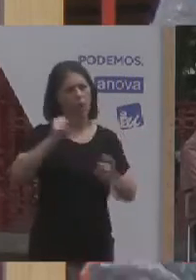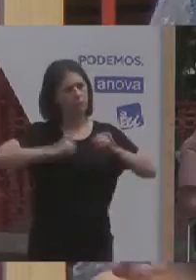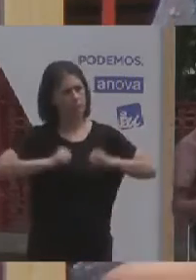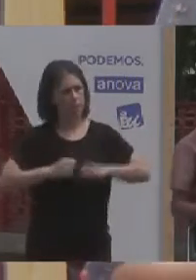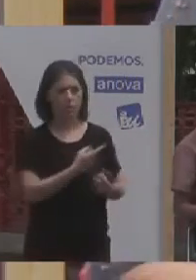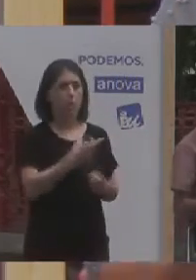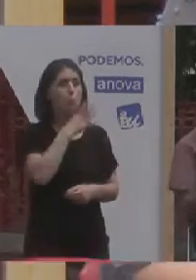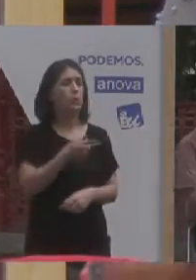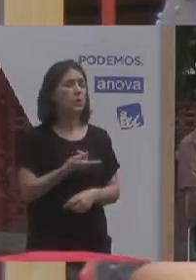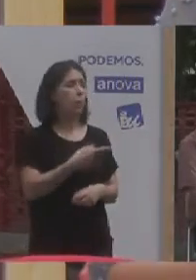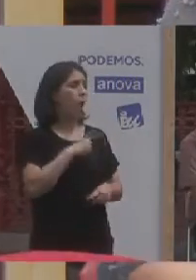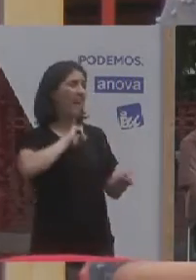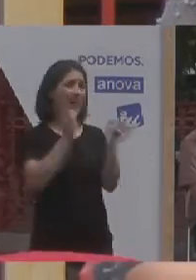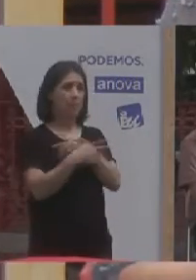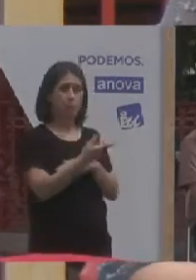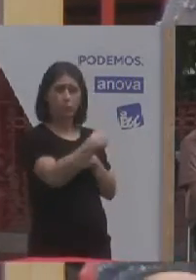posible.